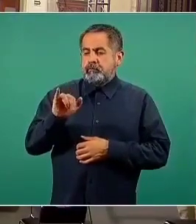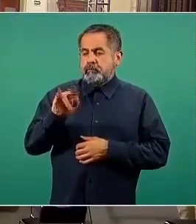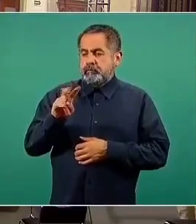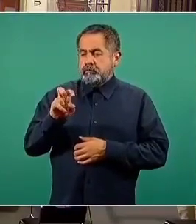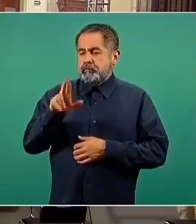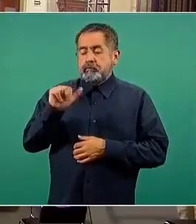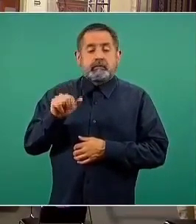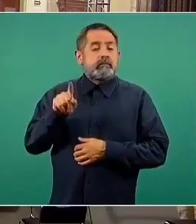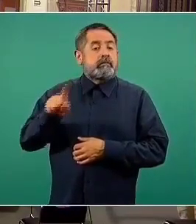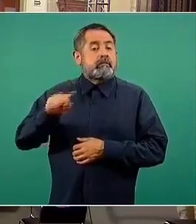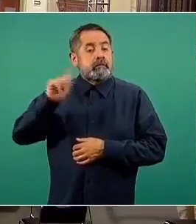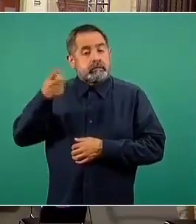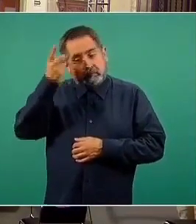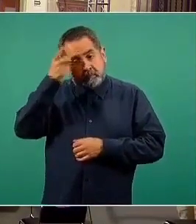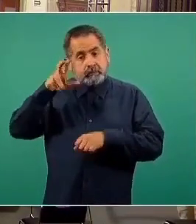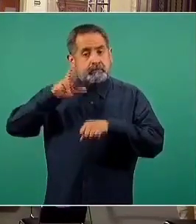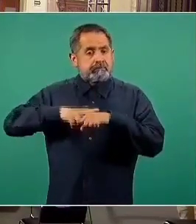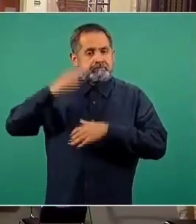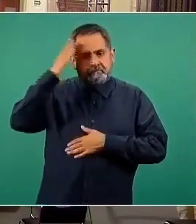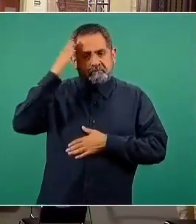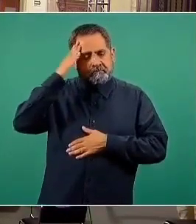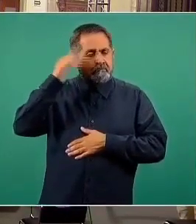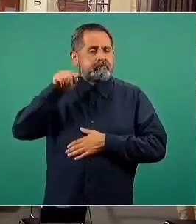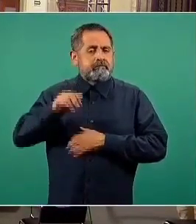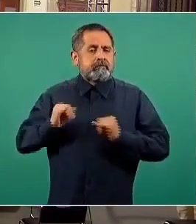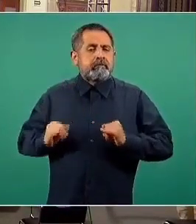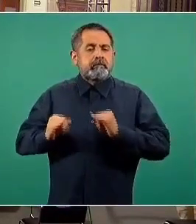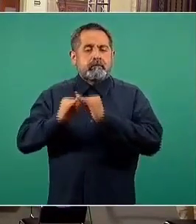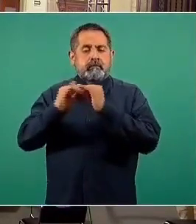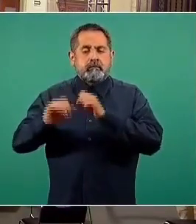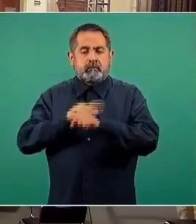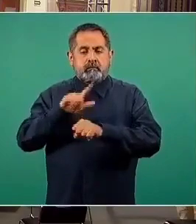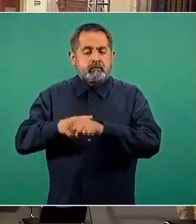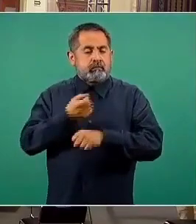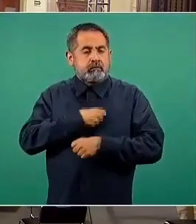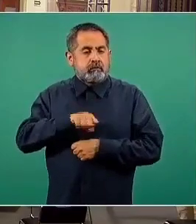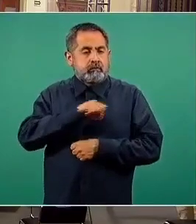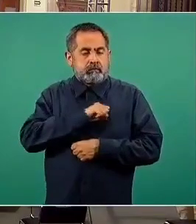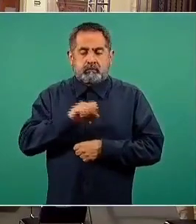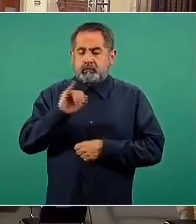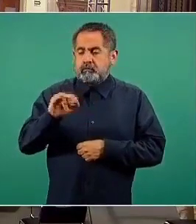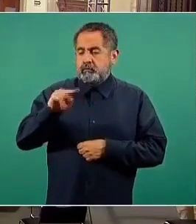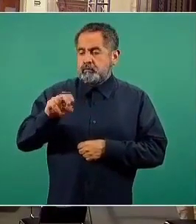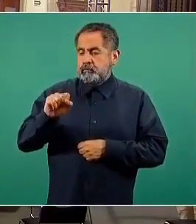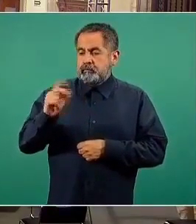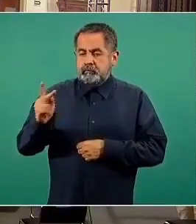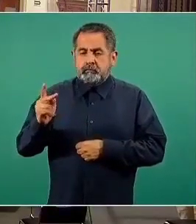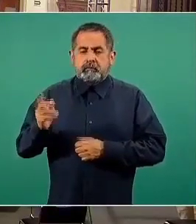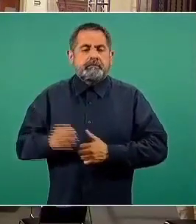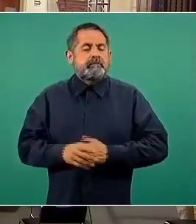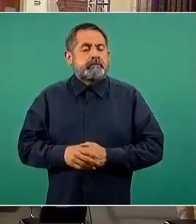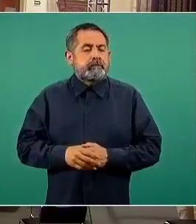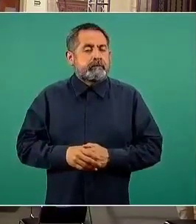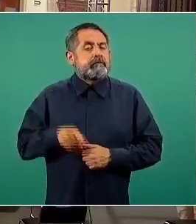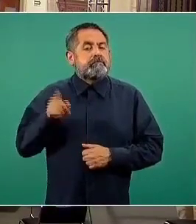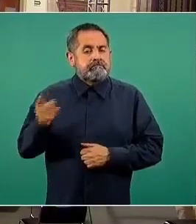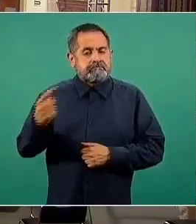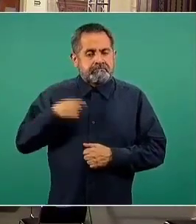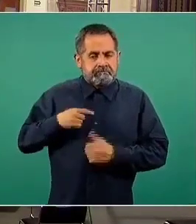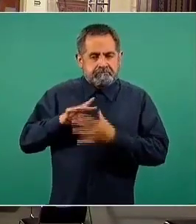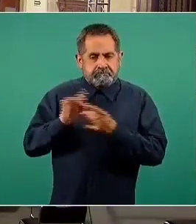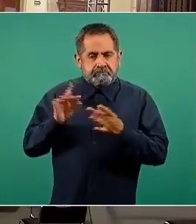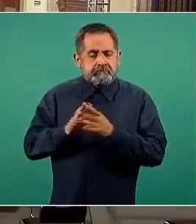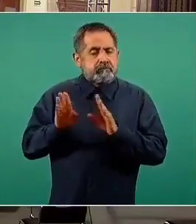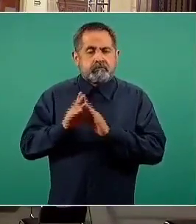Juan Rivera Domarco es el director general del Instituto Nacional de Salud Pública. Y él nos explicará